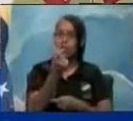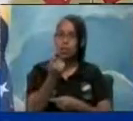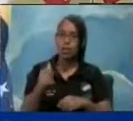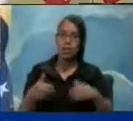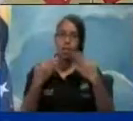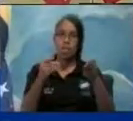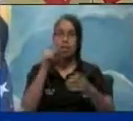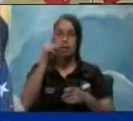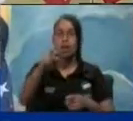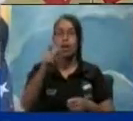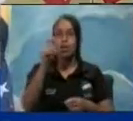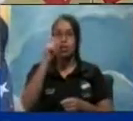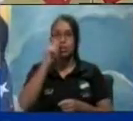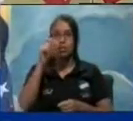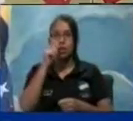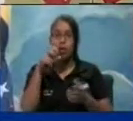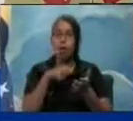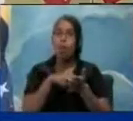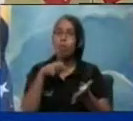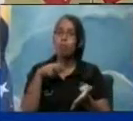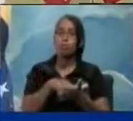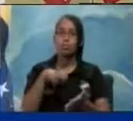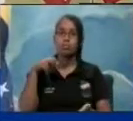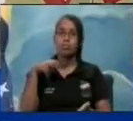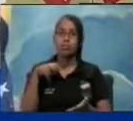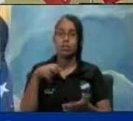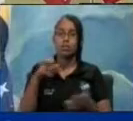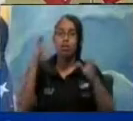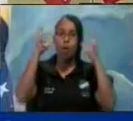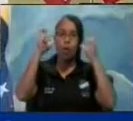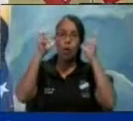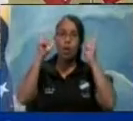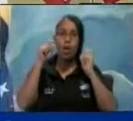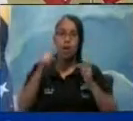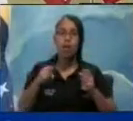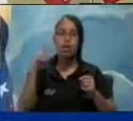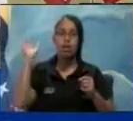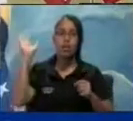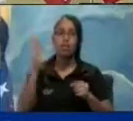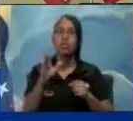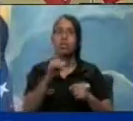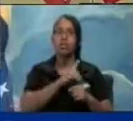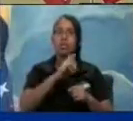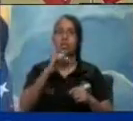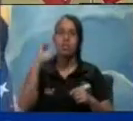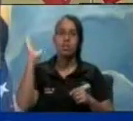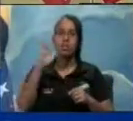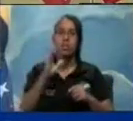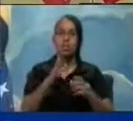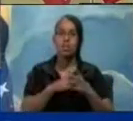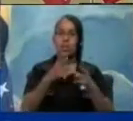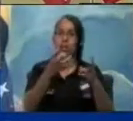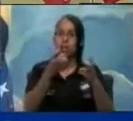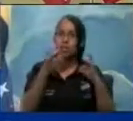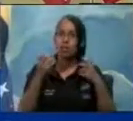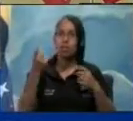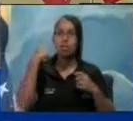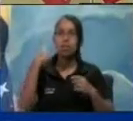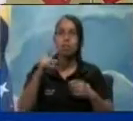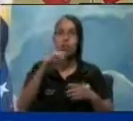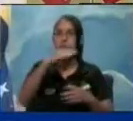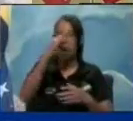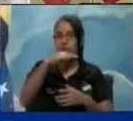a ese pobre cojo. Oiga, ellos lo traían y venían a recogerlo por la